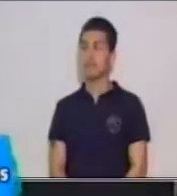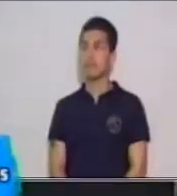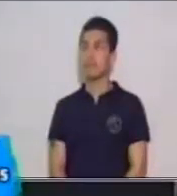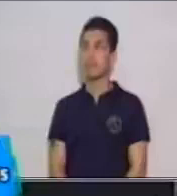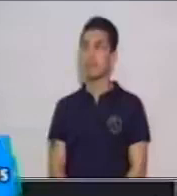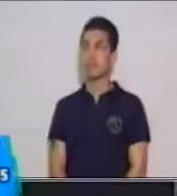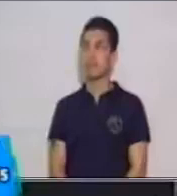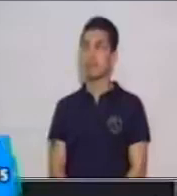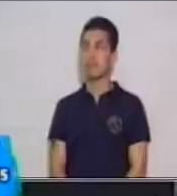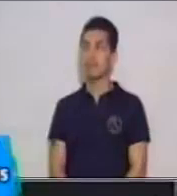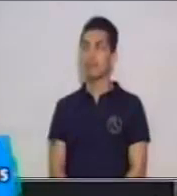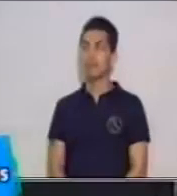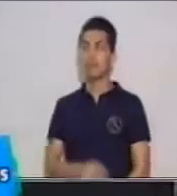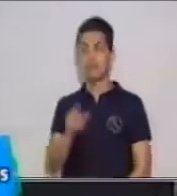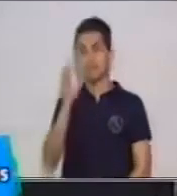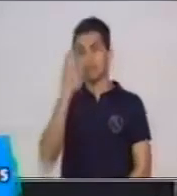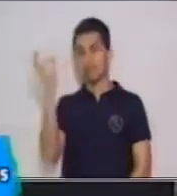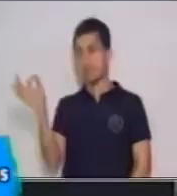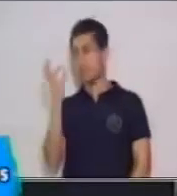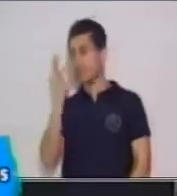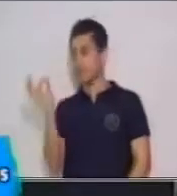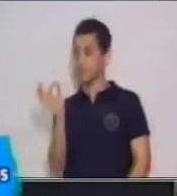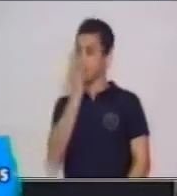Muy bien, le hacemos sus bigotes,